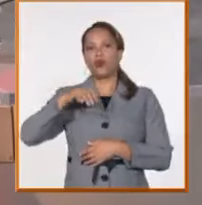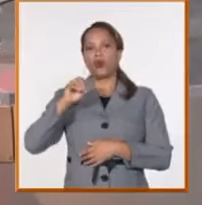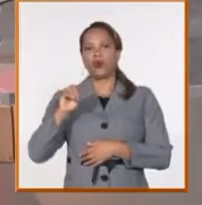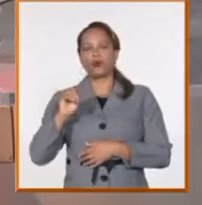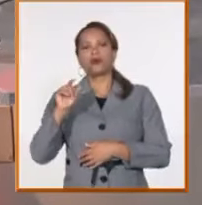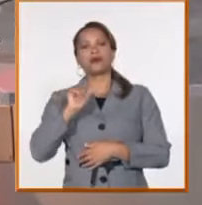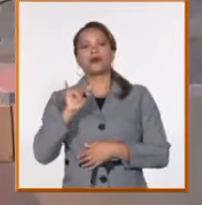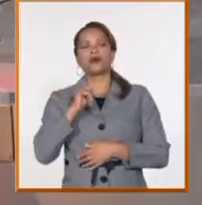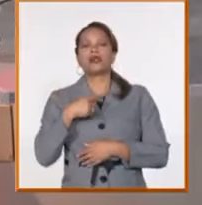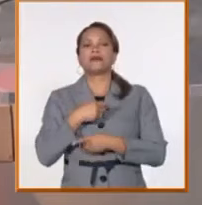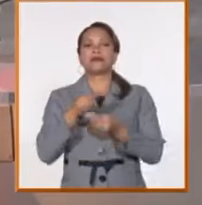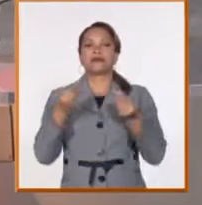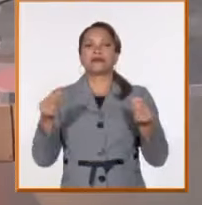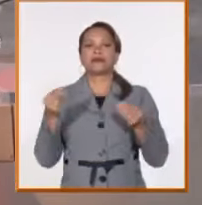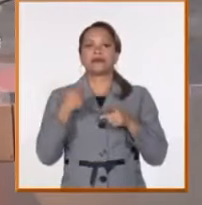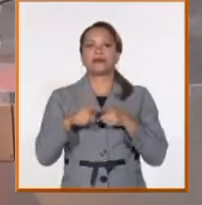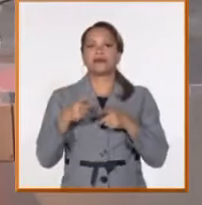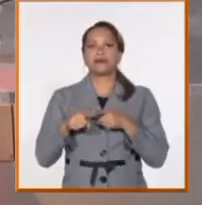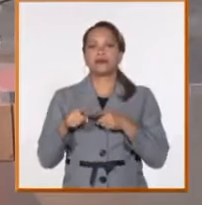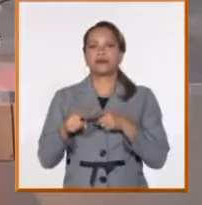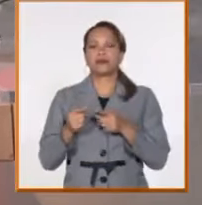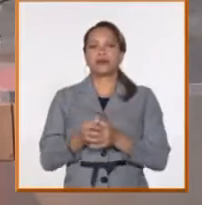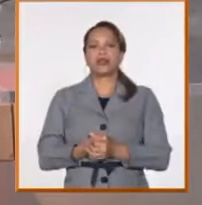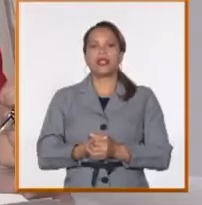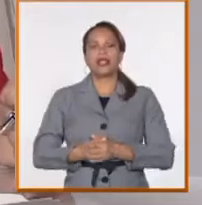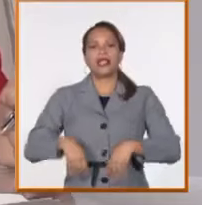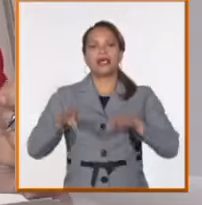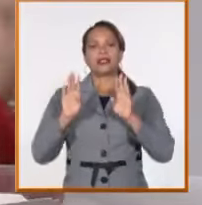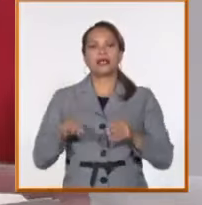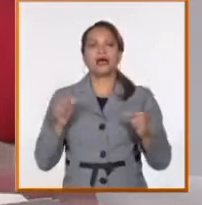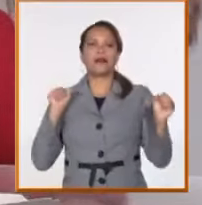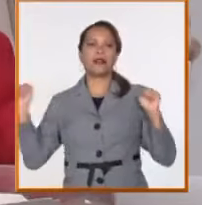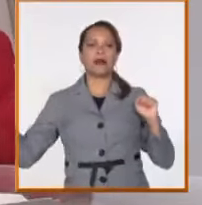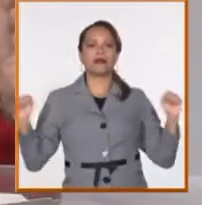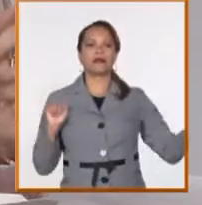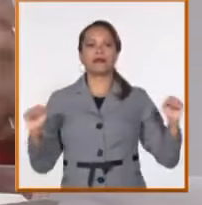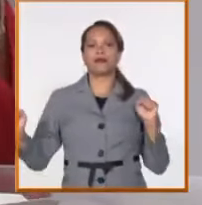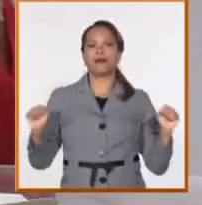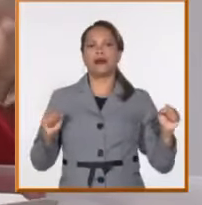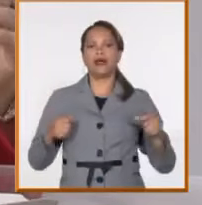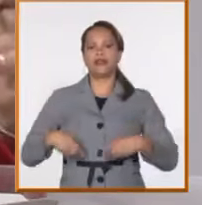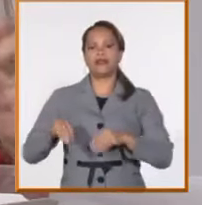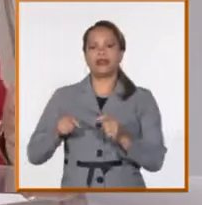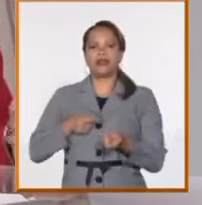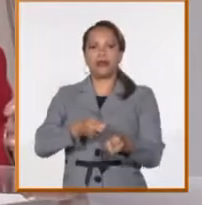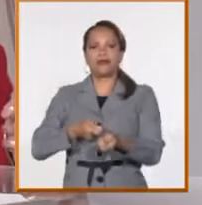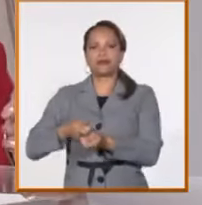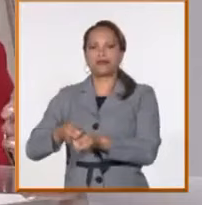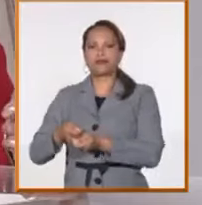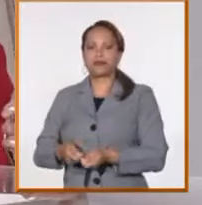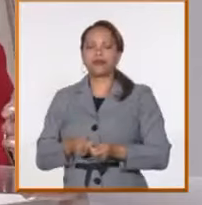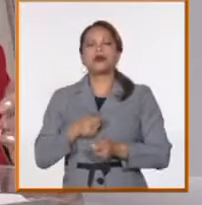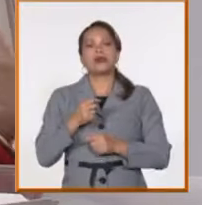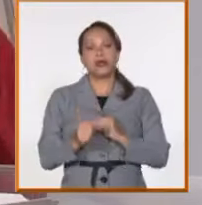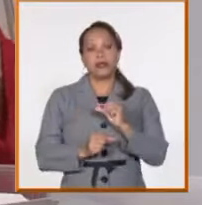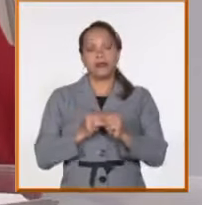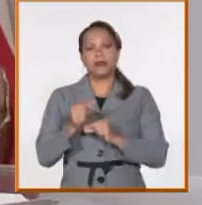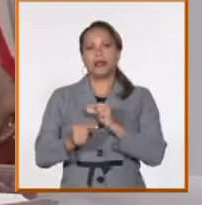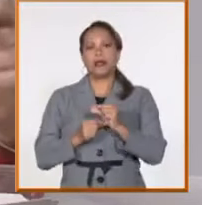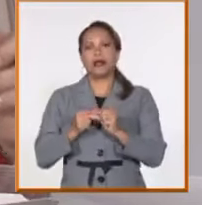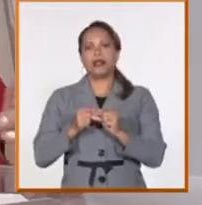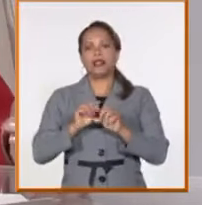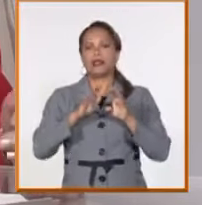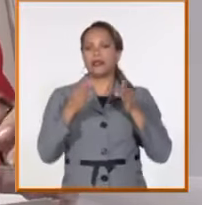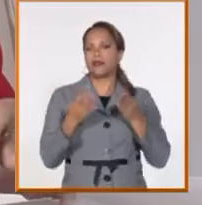productos gráficos entregamos la lencería las sábanas las toallas la frazada de piso Que estaremos hablando eh eh de